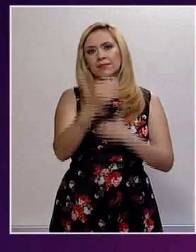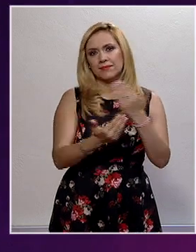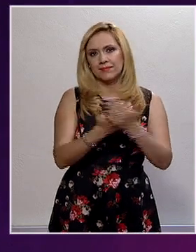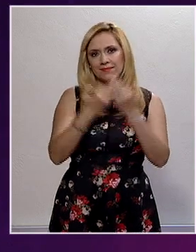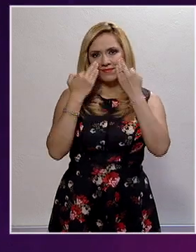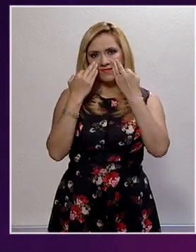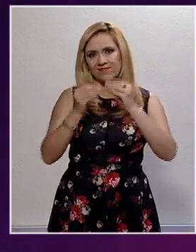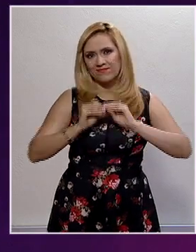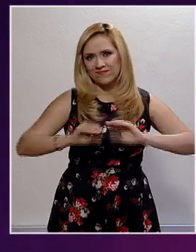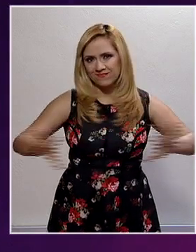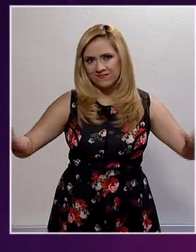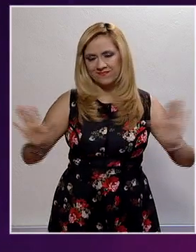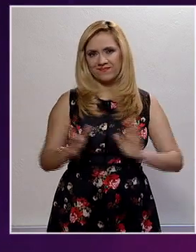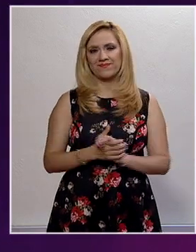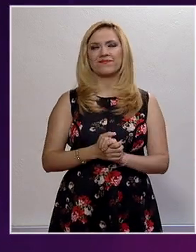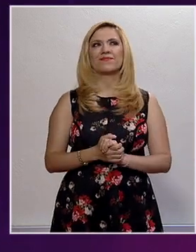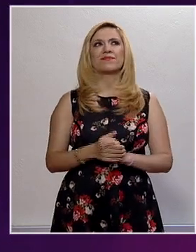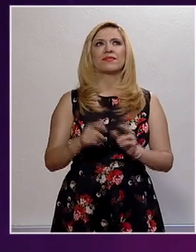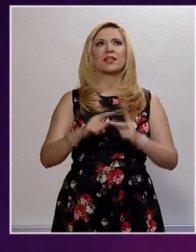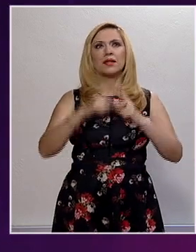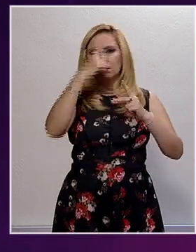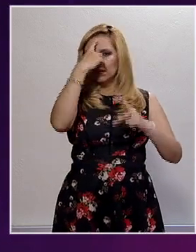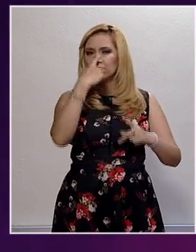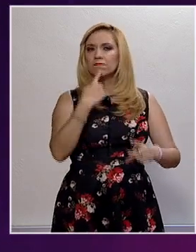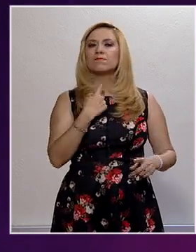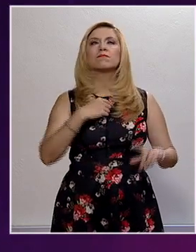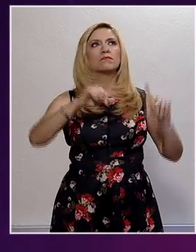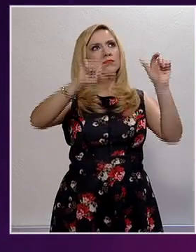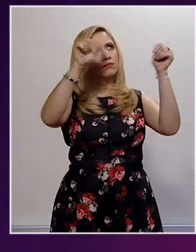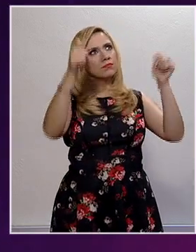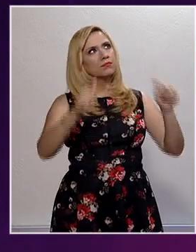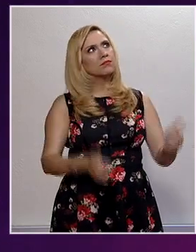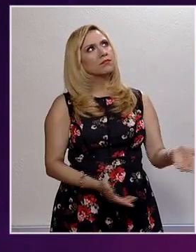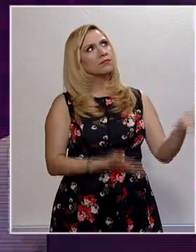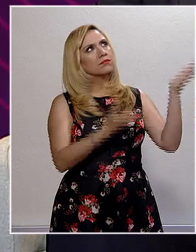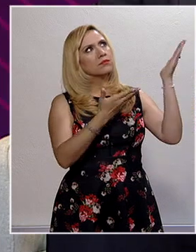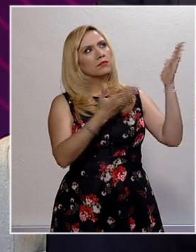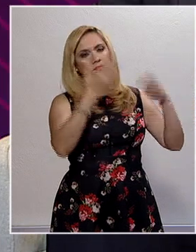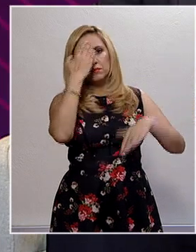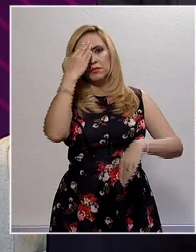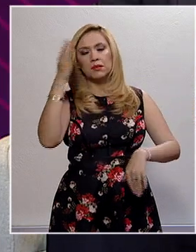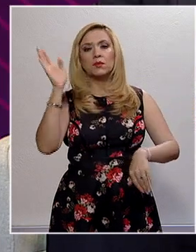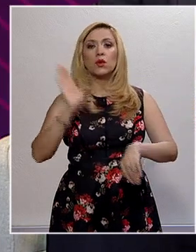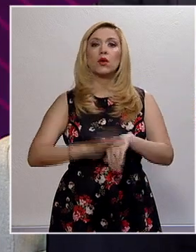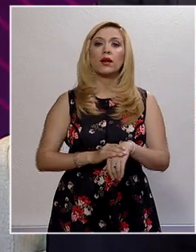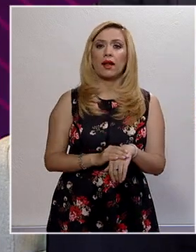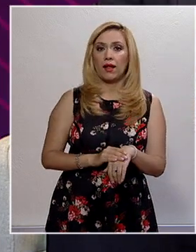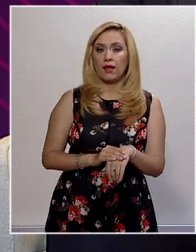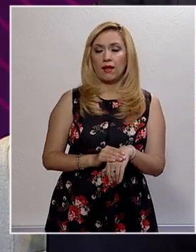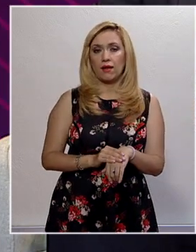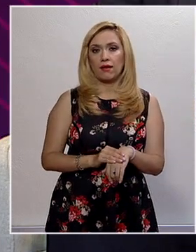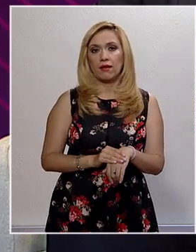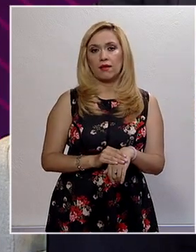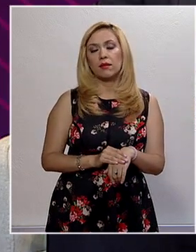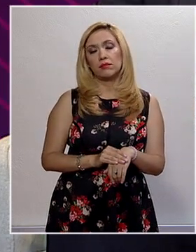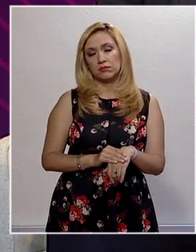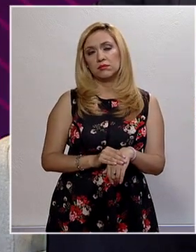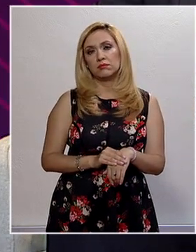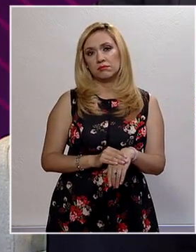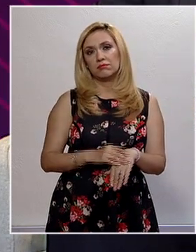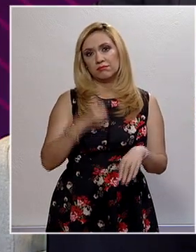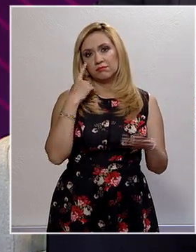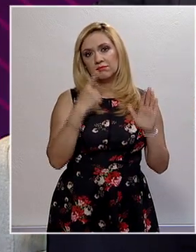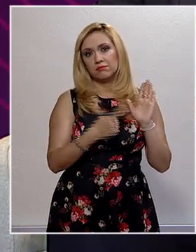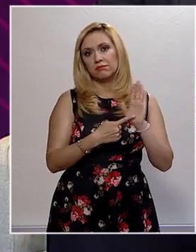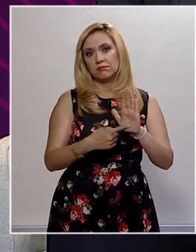pública, el elevar un monumento, ¿no? Como de memoria, una visibilización